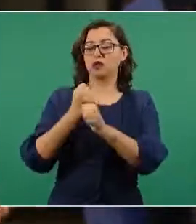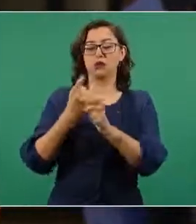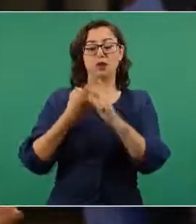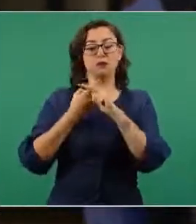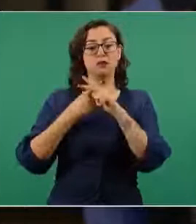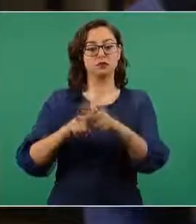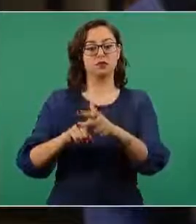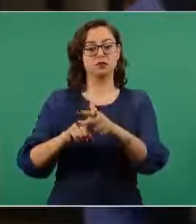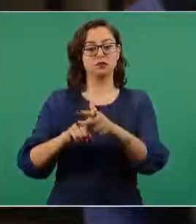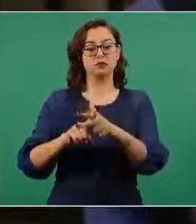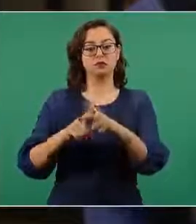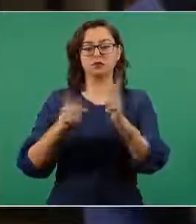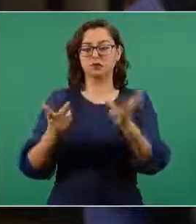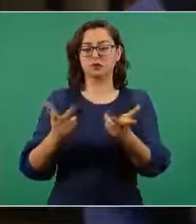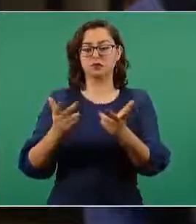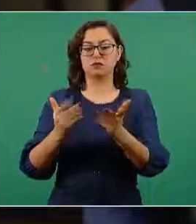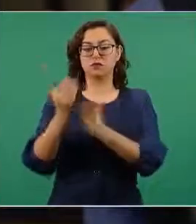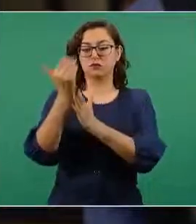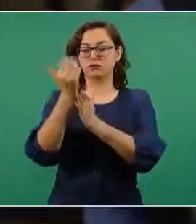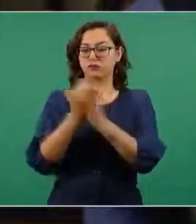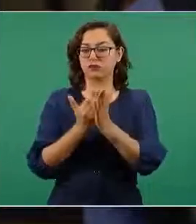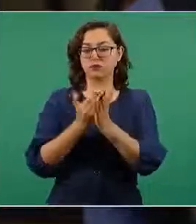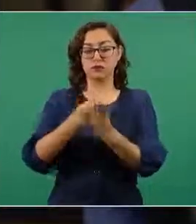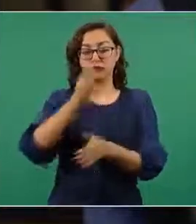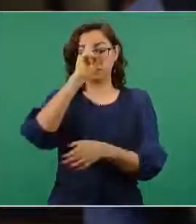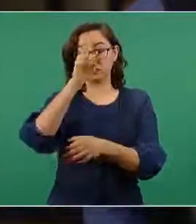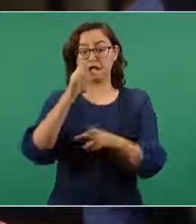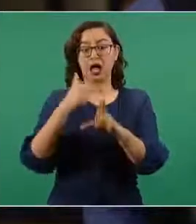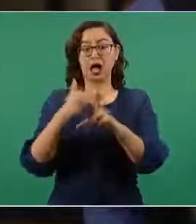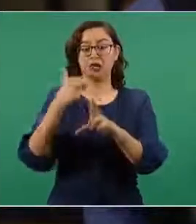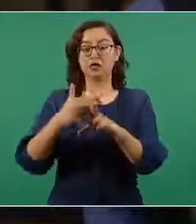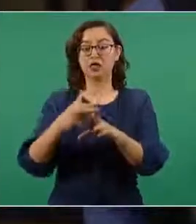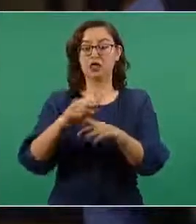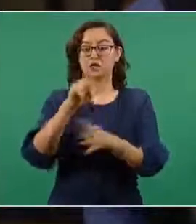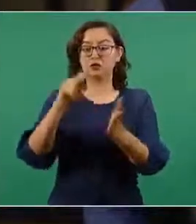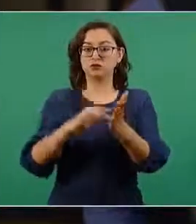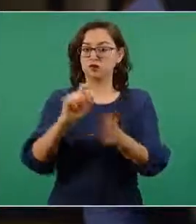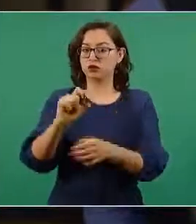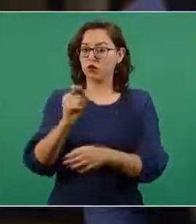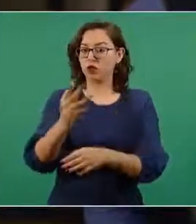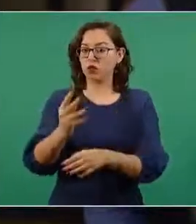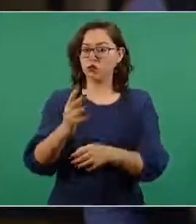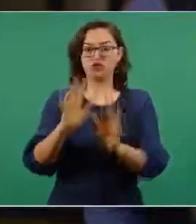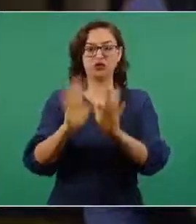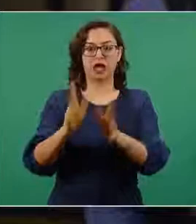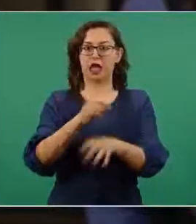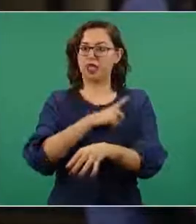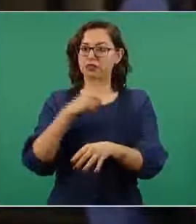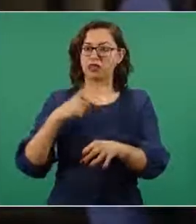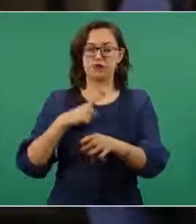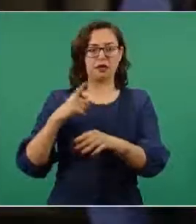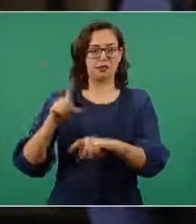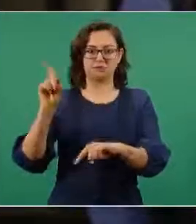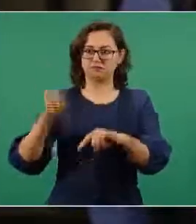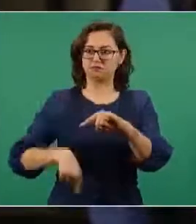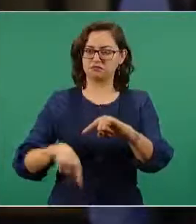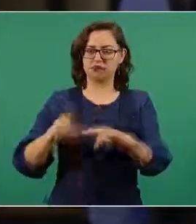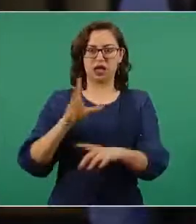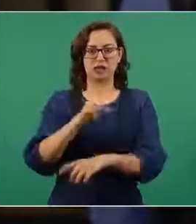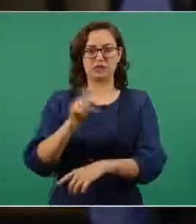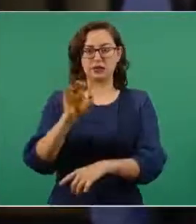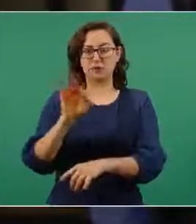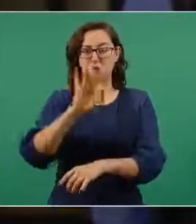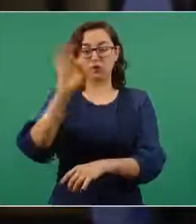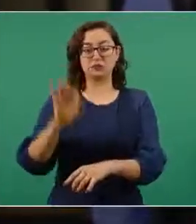prohíbe la disminución del glifosato hasta el 2024 que se erradique. ¿Qué acciones podría emprender el gobierno